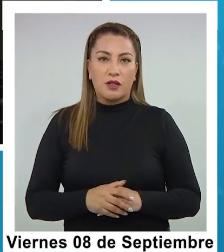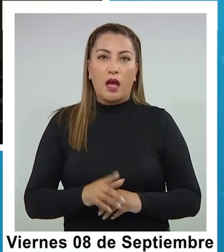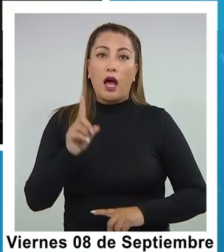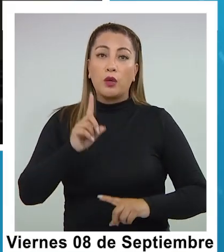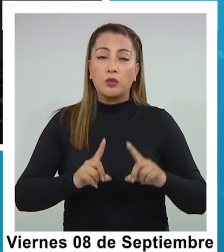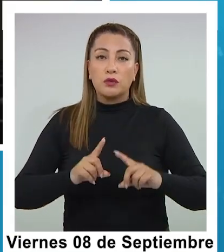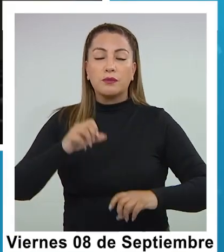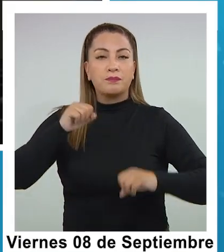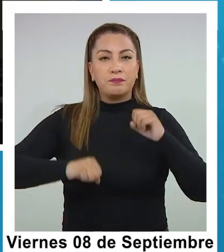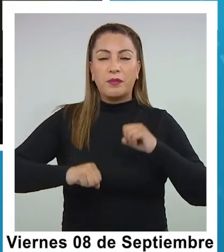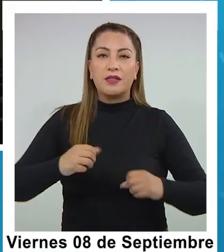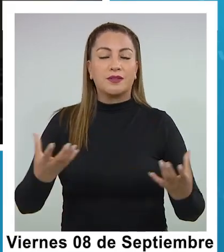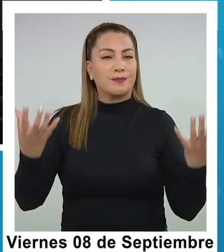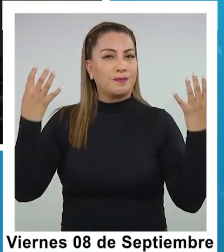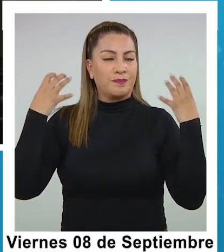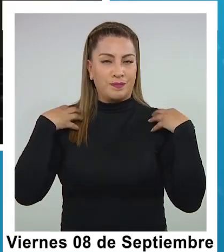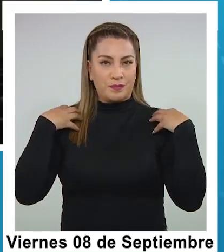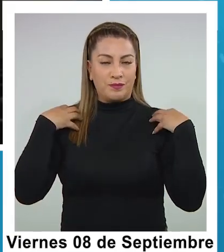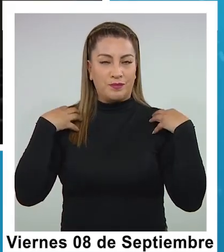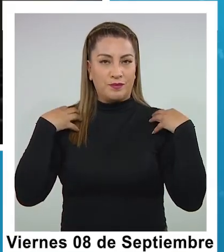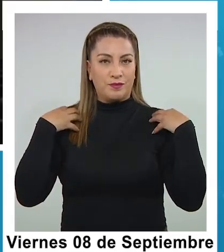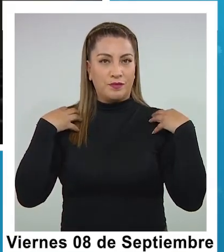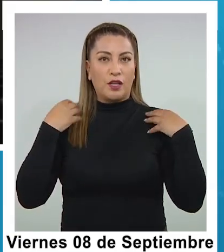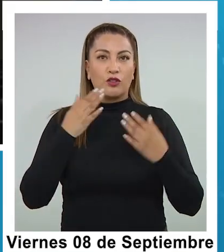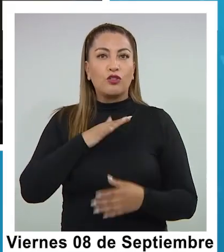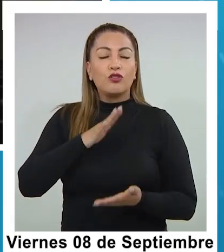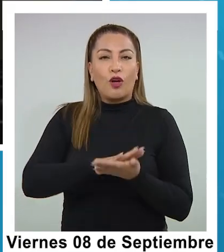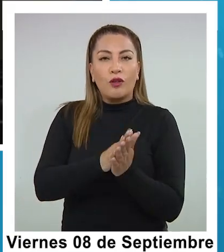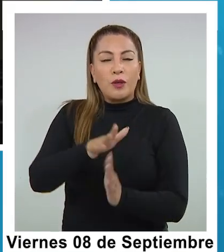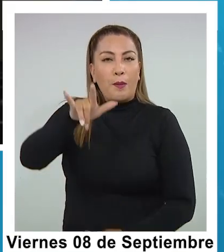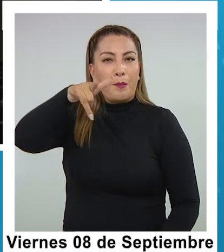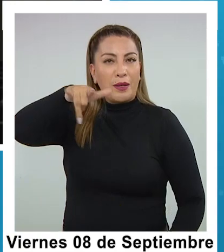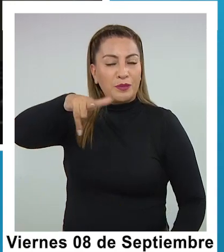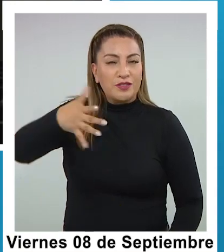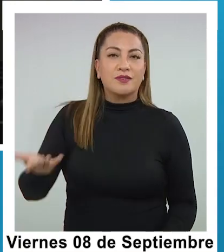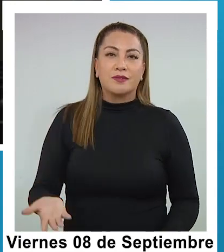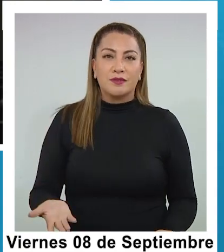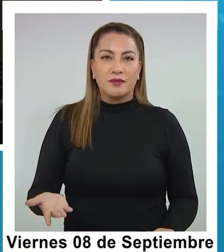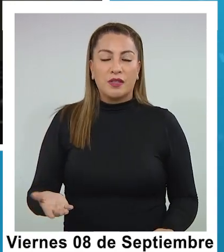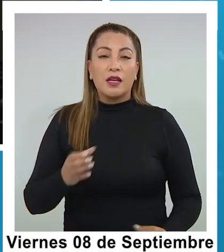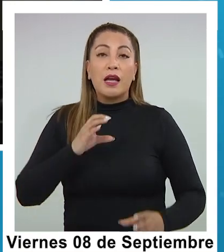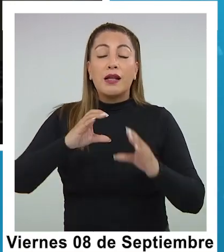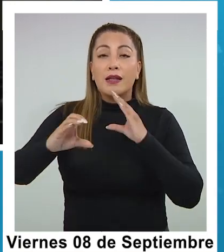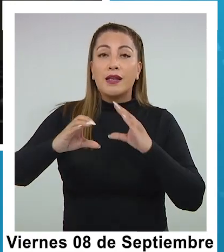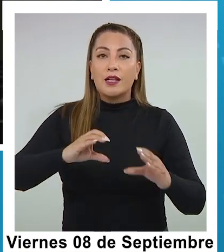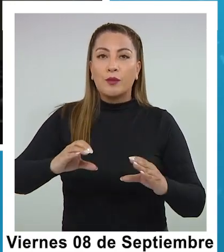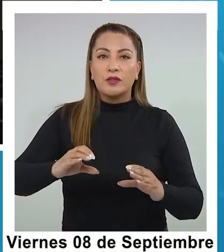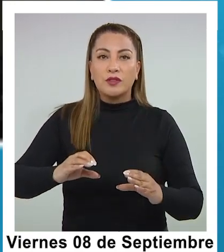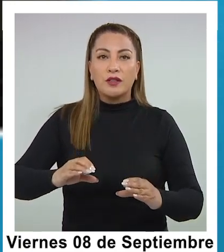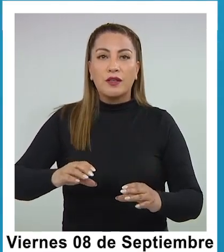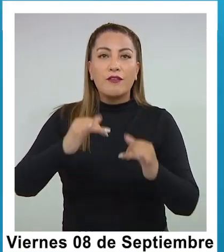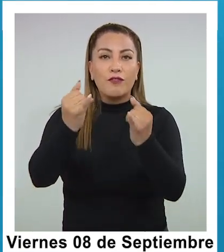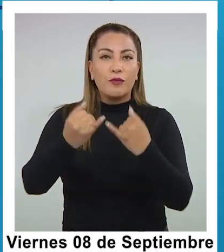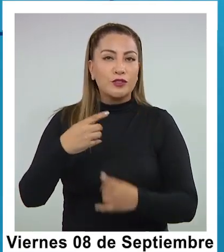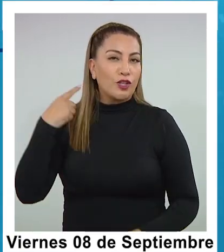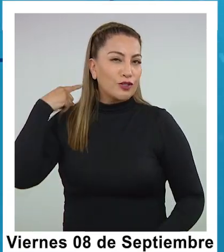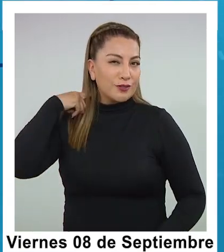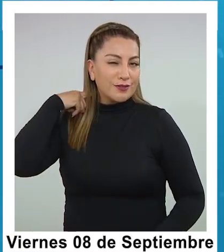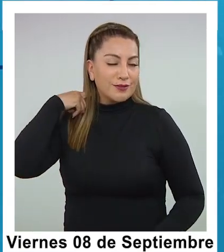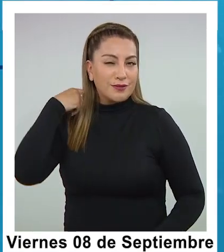privado que maneja todo, pero yo creo que lo más grave es que los medios de comunicación modelan la conciencia de la gente.